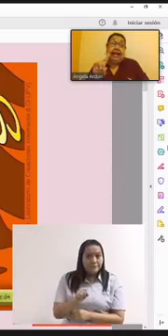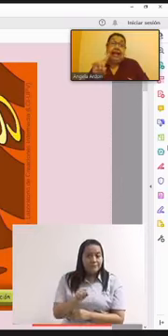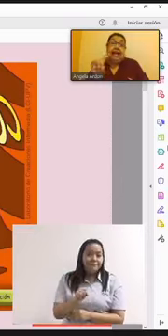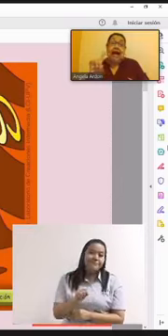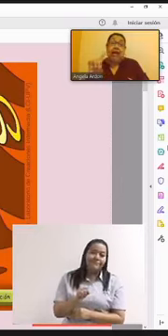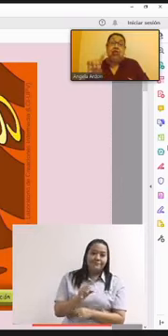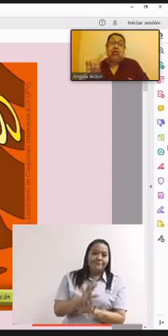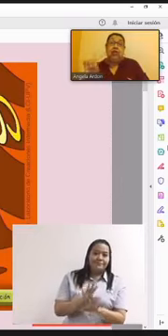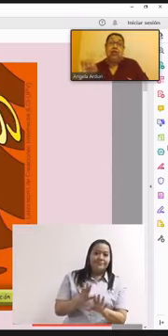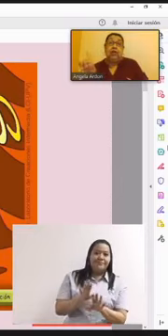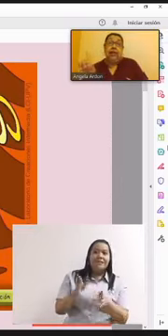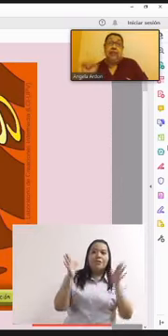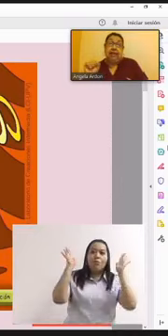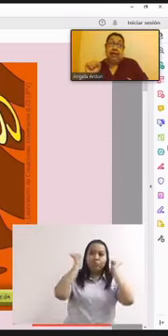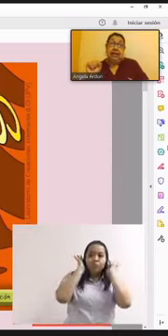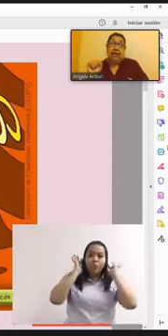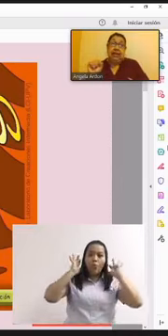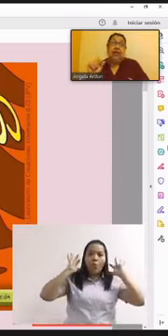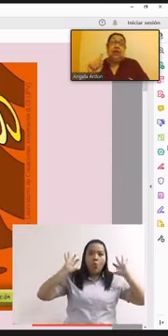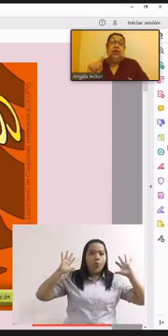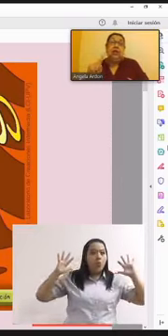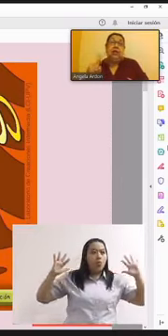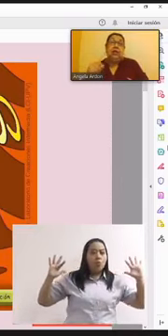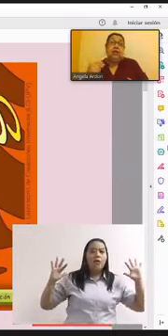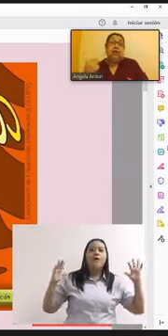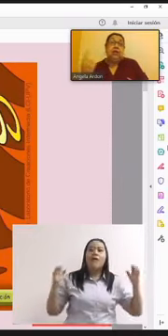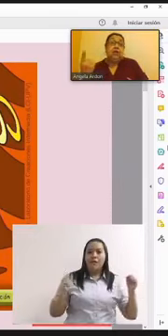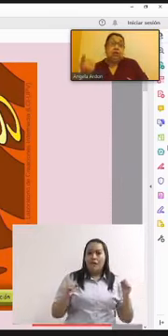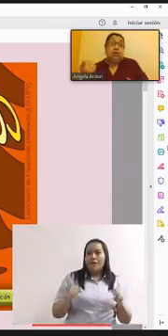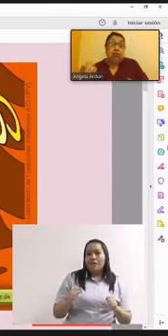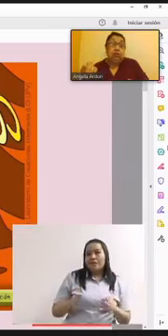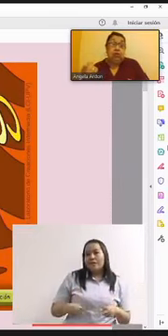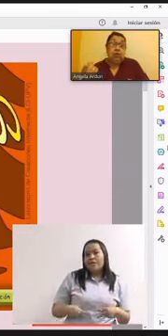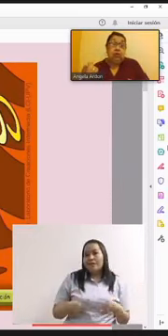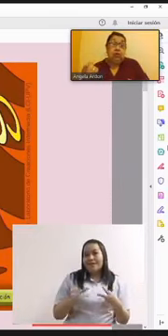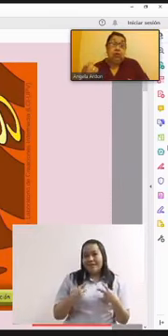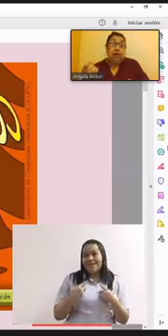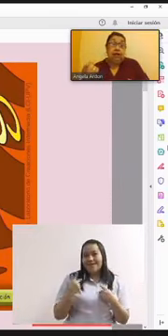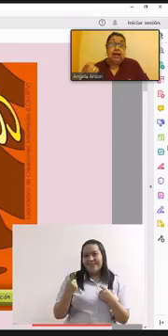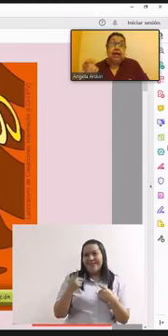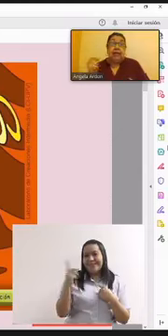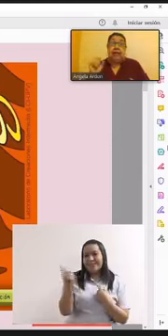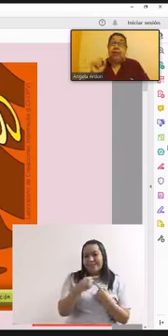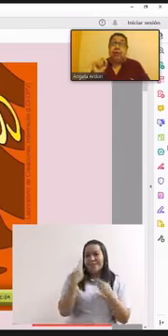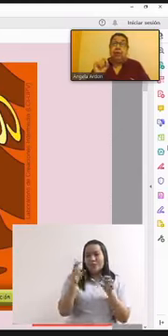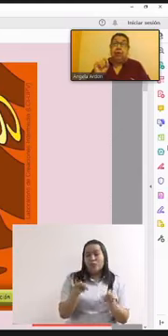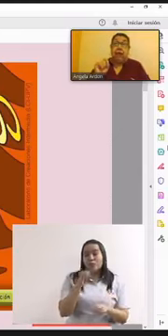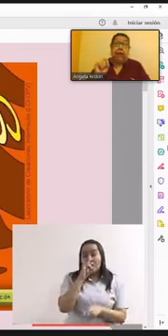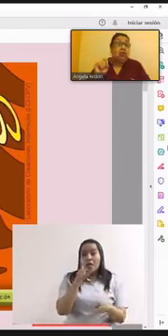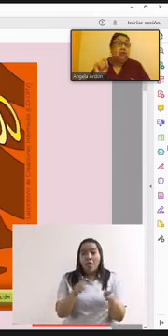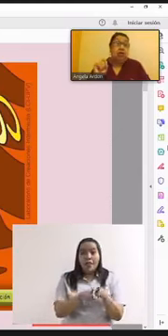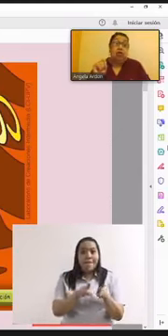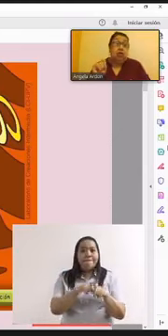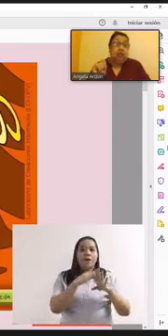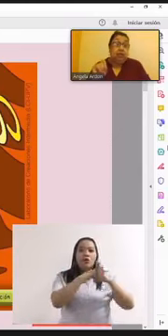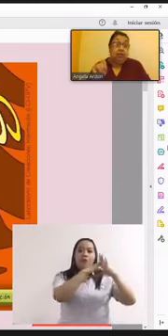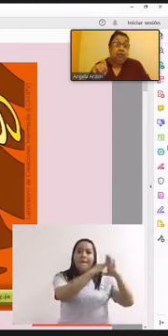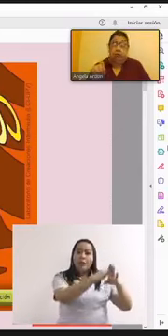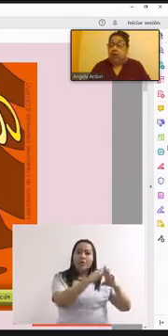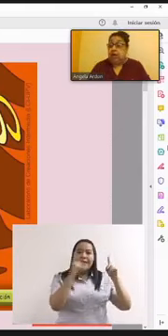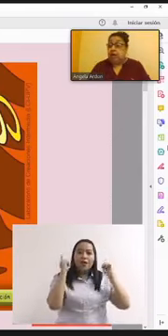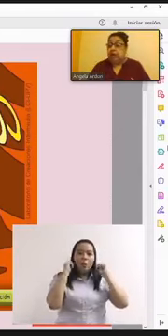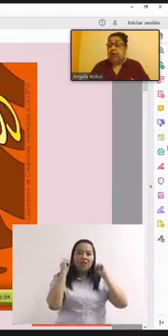ventanas a los sonidos de la vida. Y yo le digo también al corazón, ¿verdad? Tenemos que protegernos y no lo